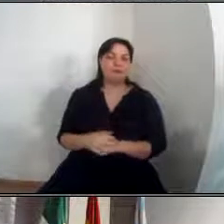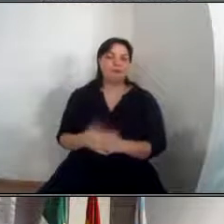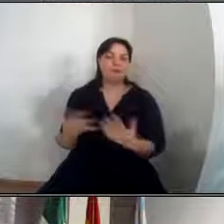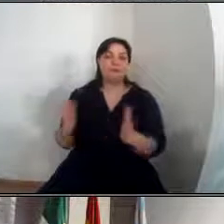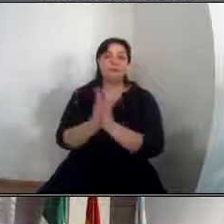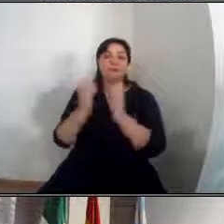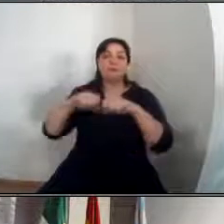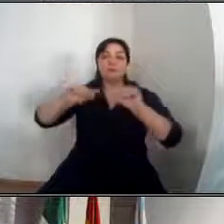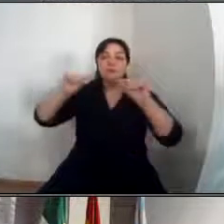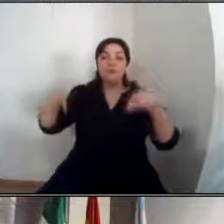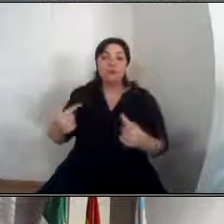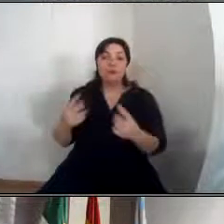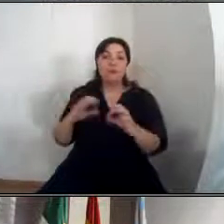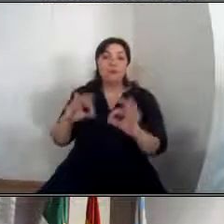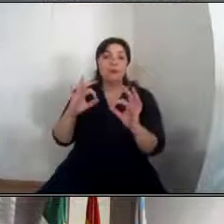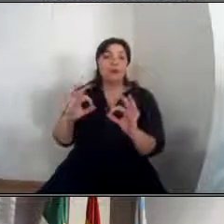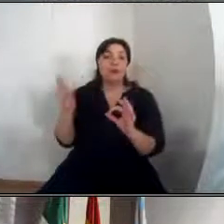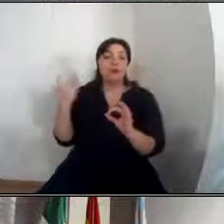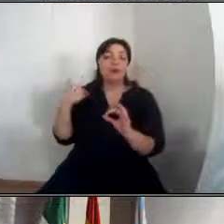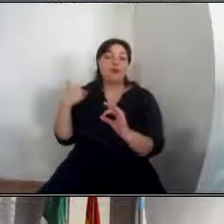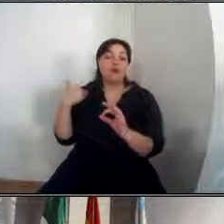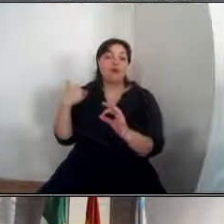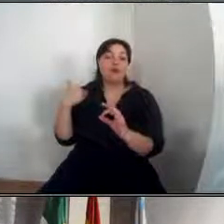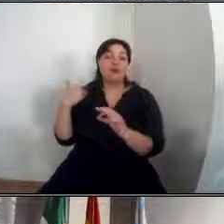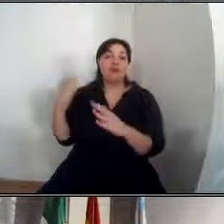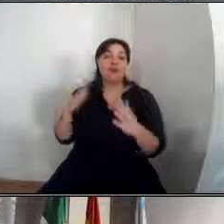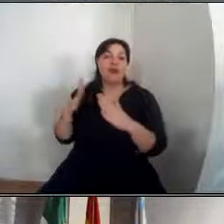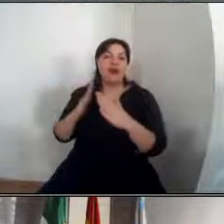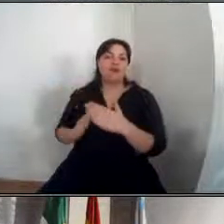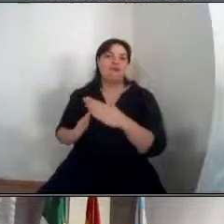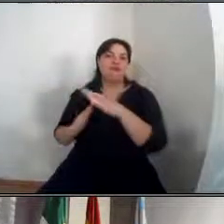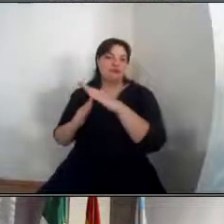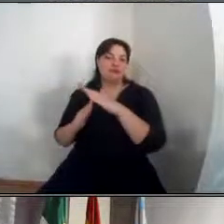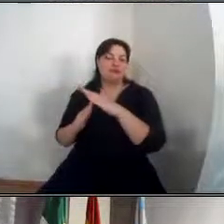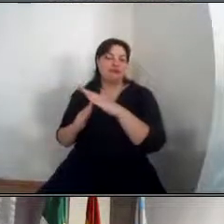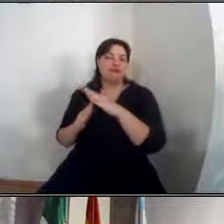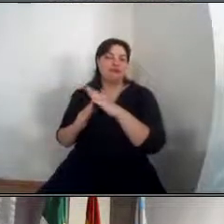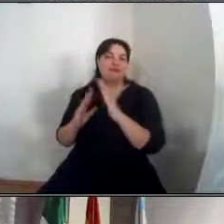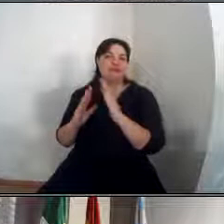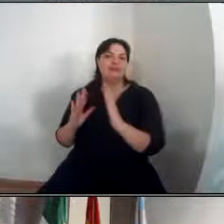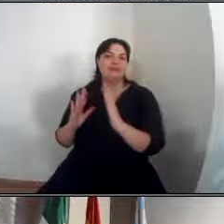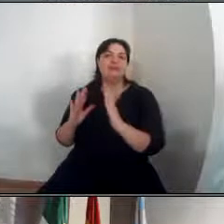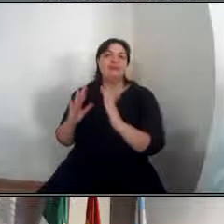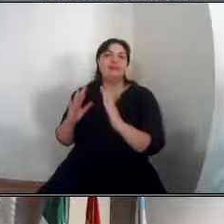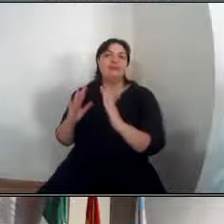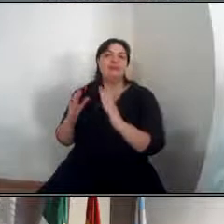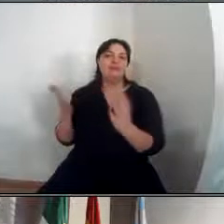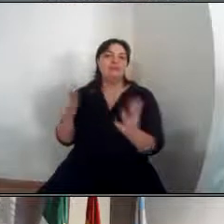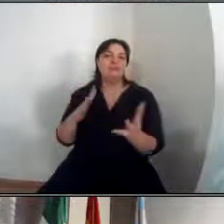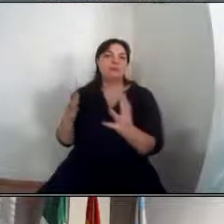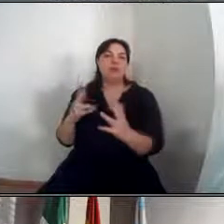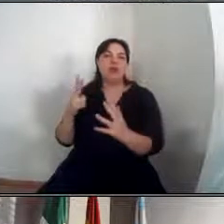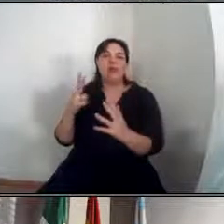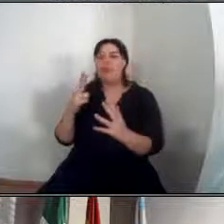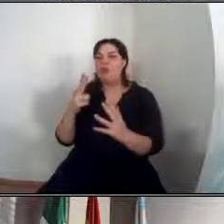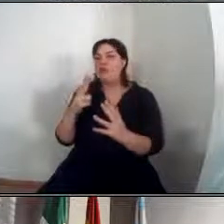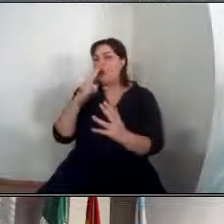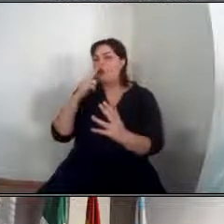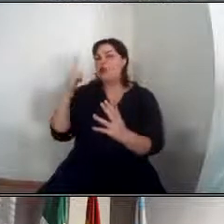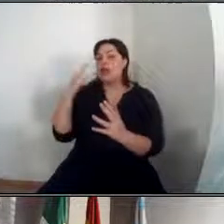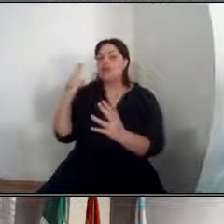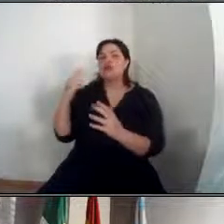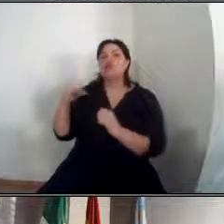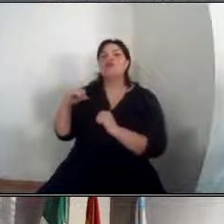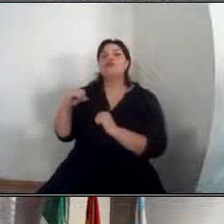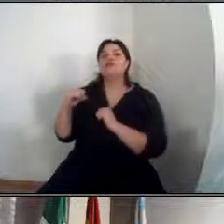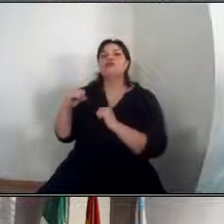Convenio que se paralizó durante algún tiempo y que nuevamente, hace aproximadamente un par de años, hemos puesto